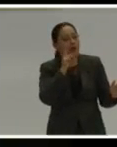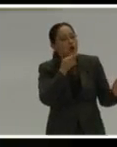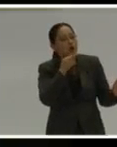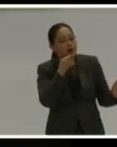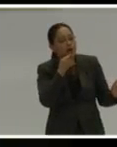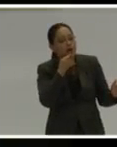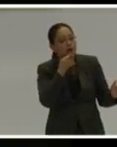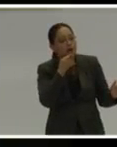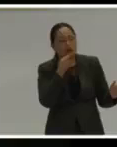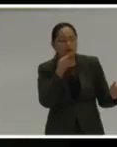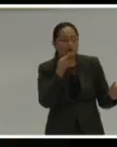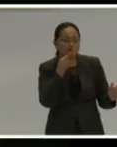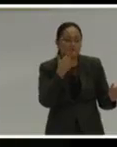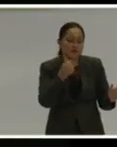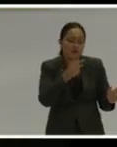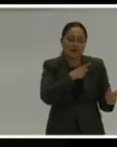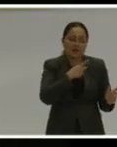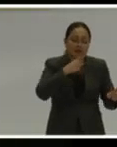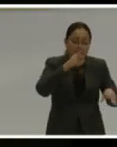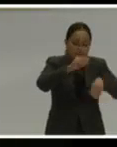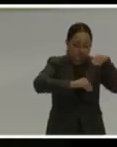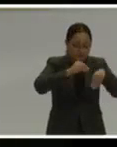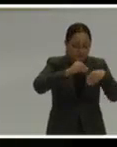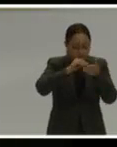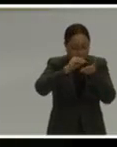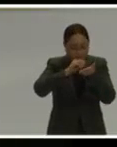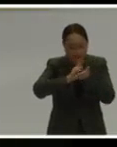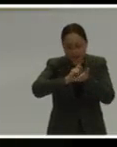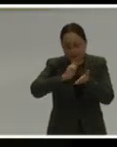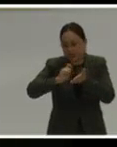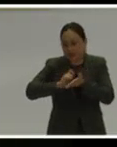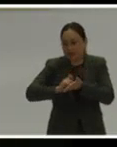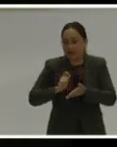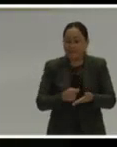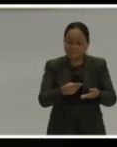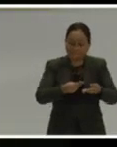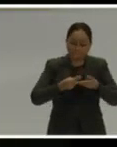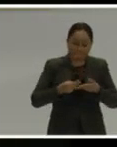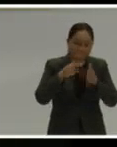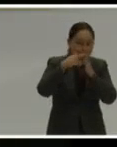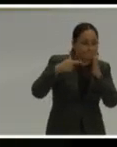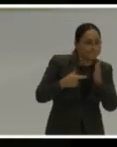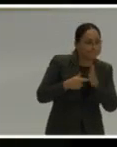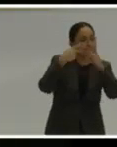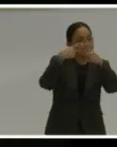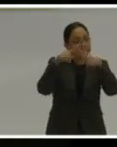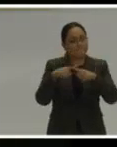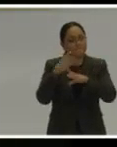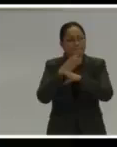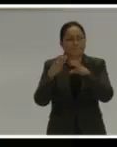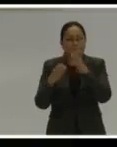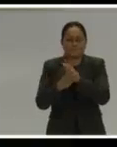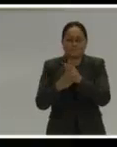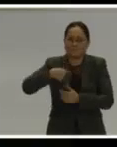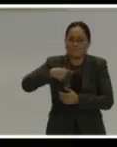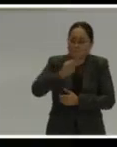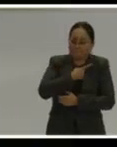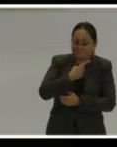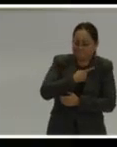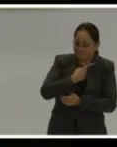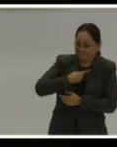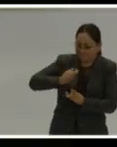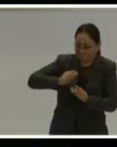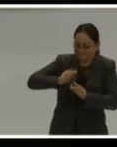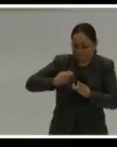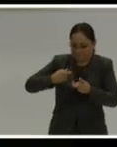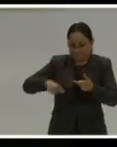es reglamento, ustedes vienen del tribunal, nos piden reglamento, reglamento. No es que somos autogobierno,